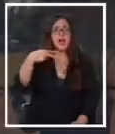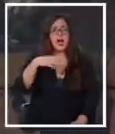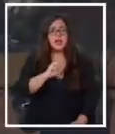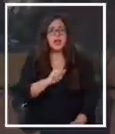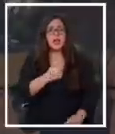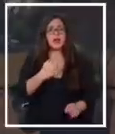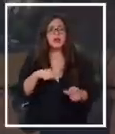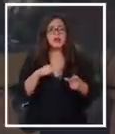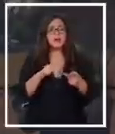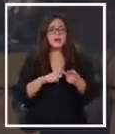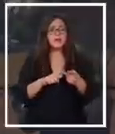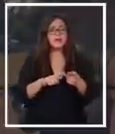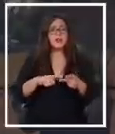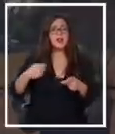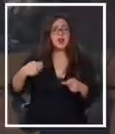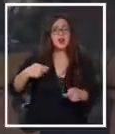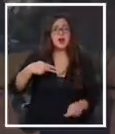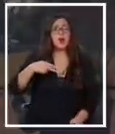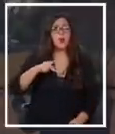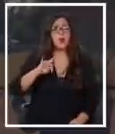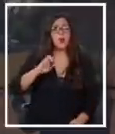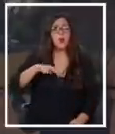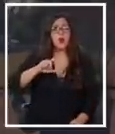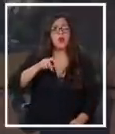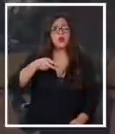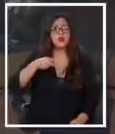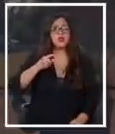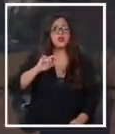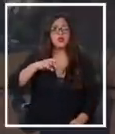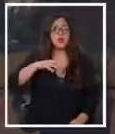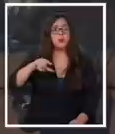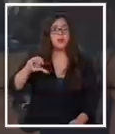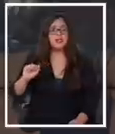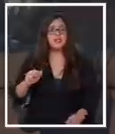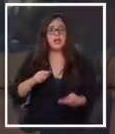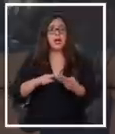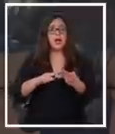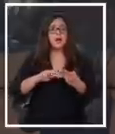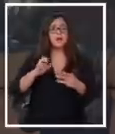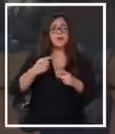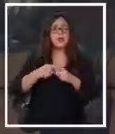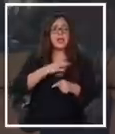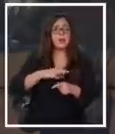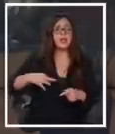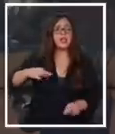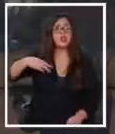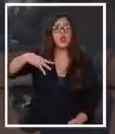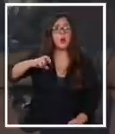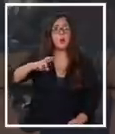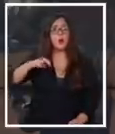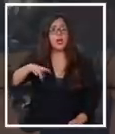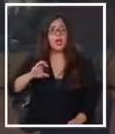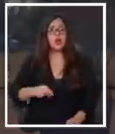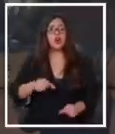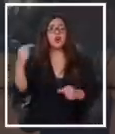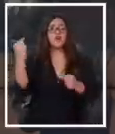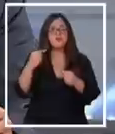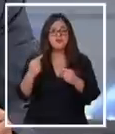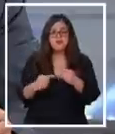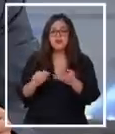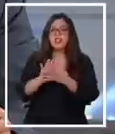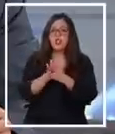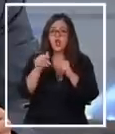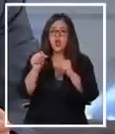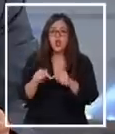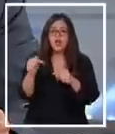el actual senador huenchumilla lo intentó el ex ministro moreno y todas esas cosas